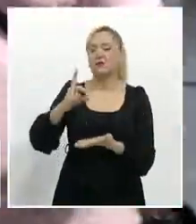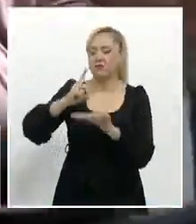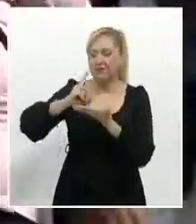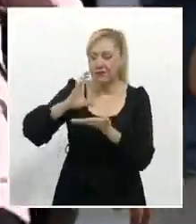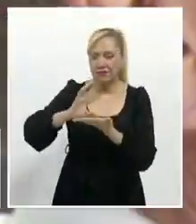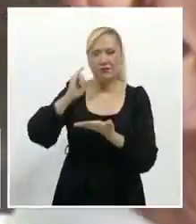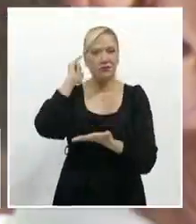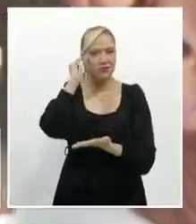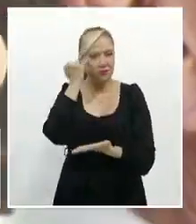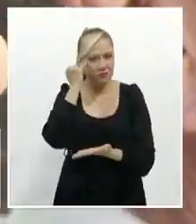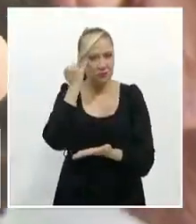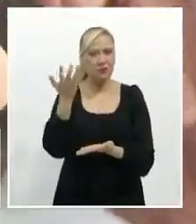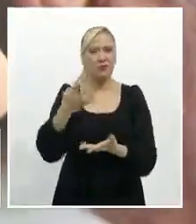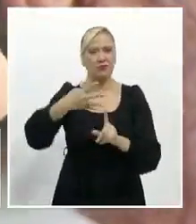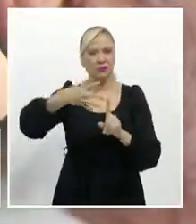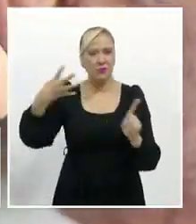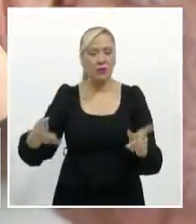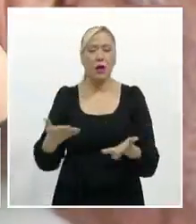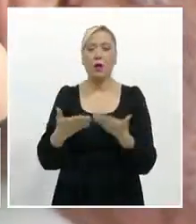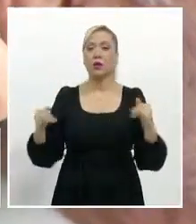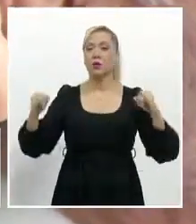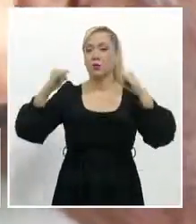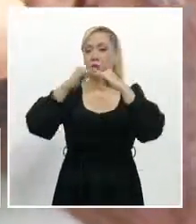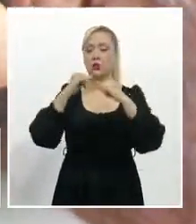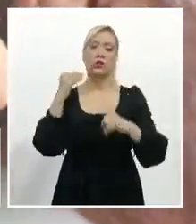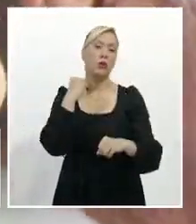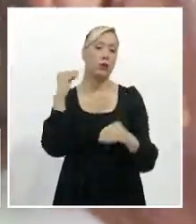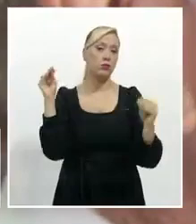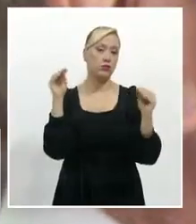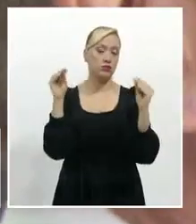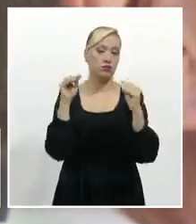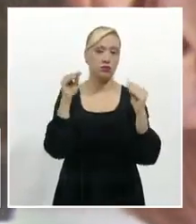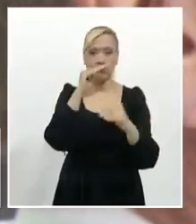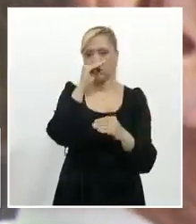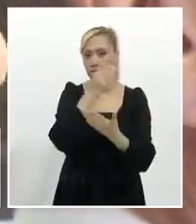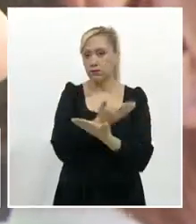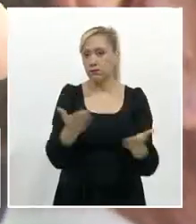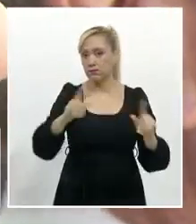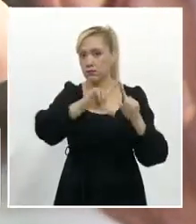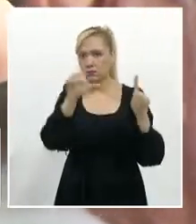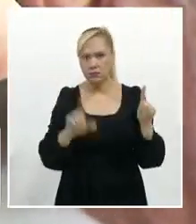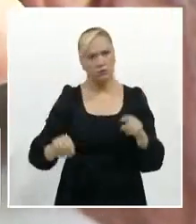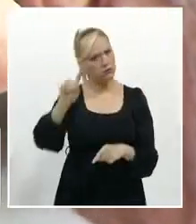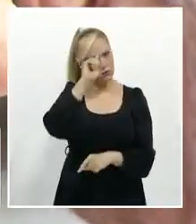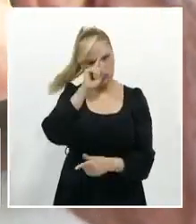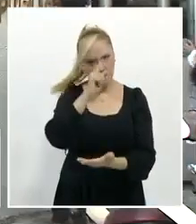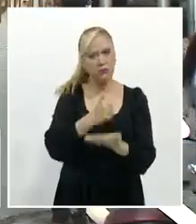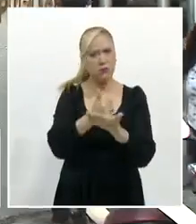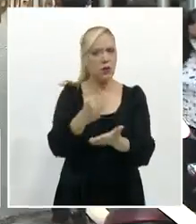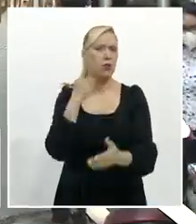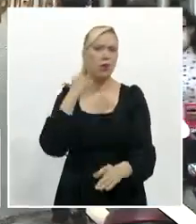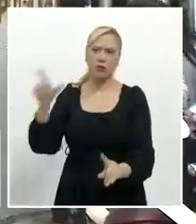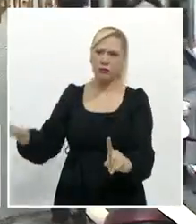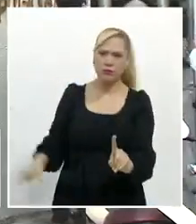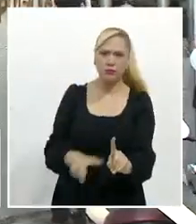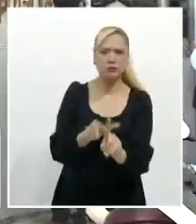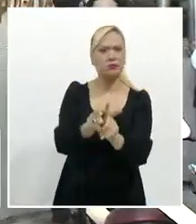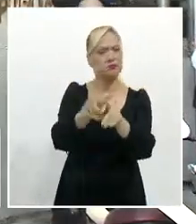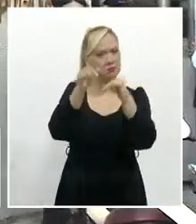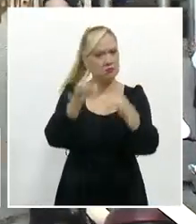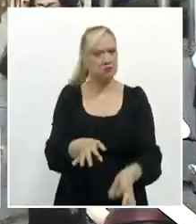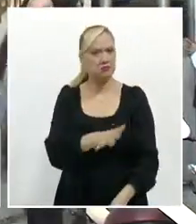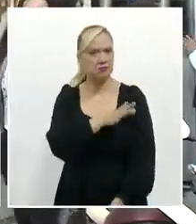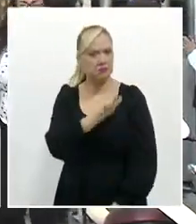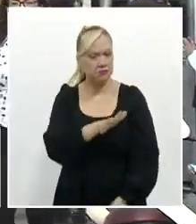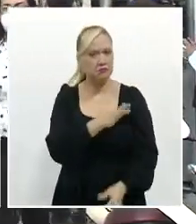el Instituto Federal de Defensoría Pública refuerza sus servicios de orientación, asesoría y representación jurídica de calidad.